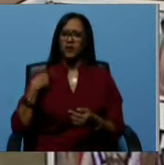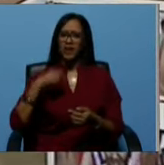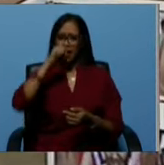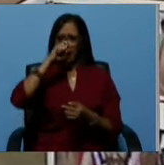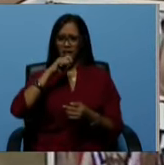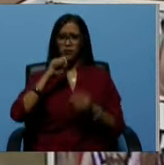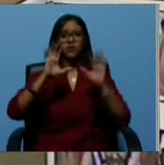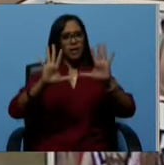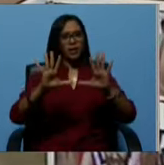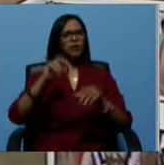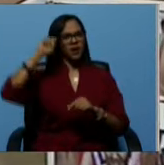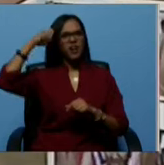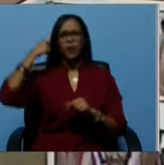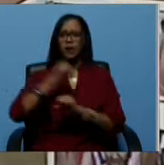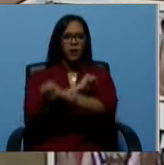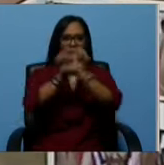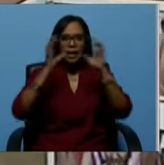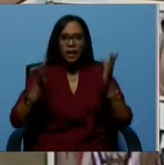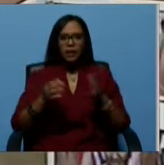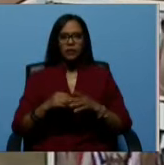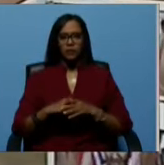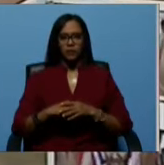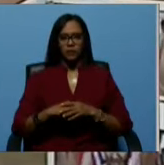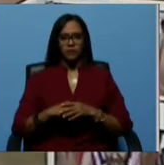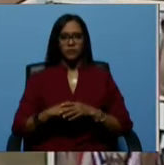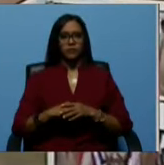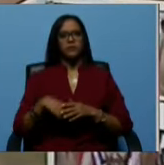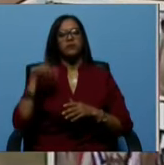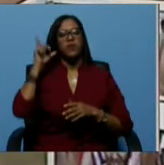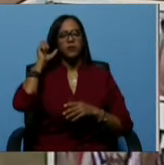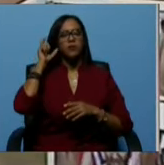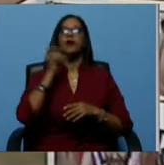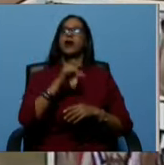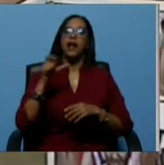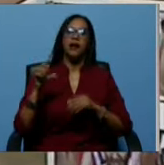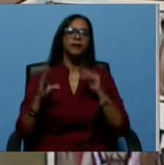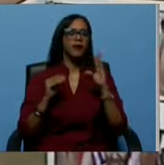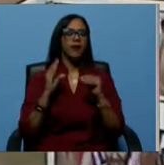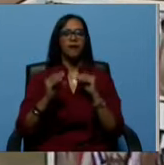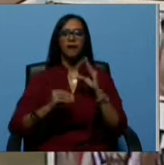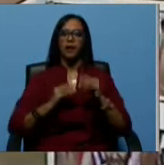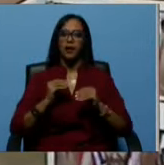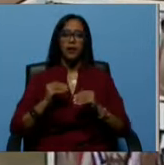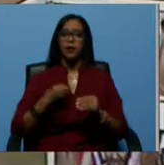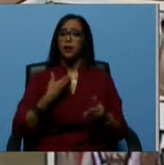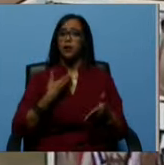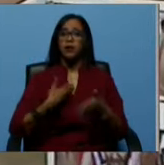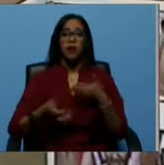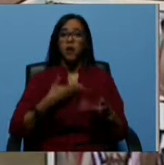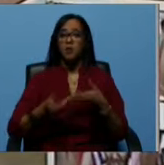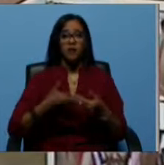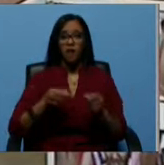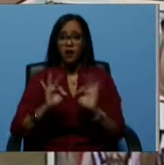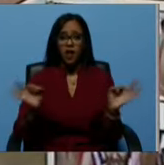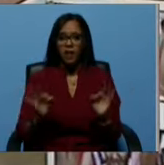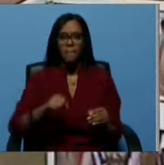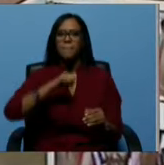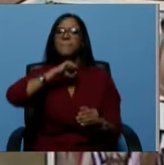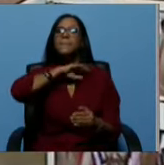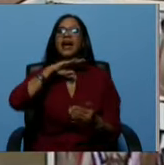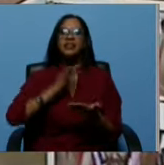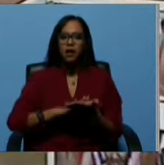en ese tiempo, yo recuerdo eso clarito. Y escuchaba a la gente hablar. No les importaba a nadie, masacraron un